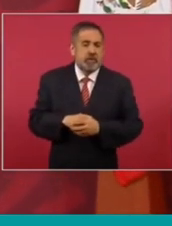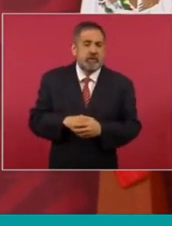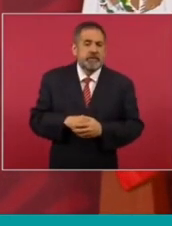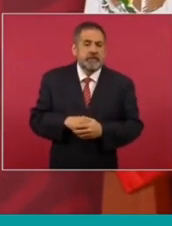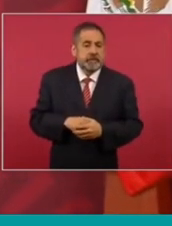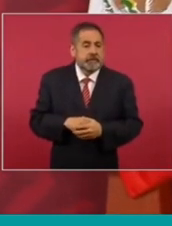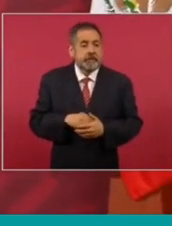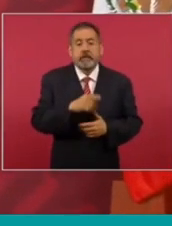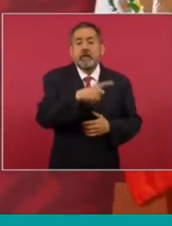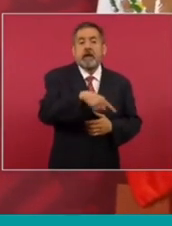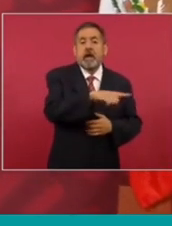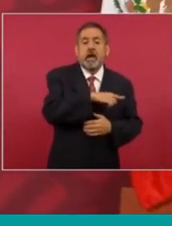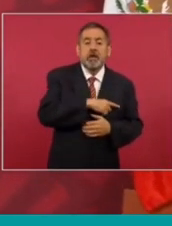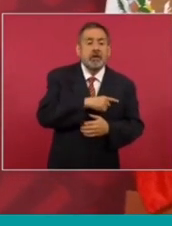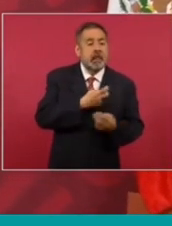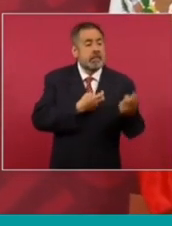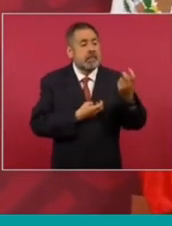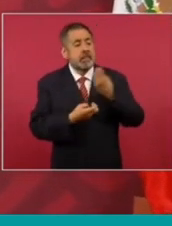calumniando.